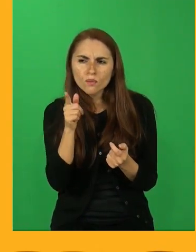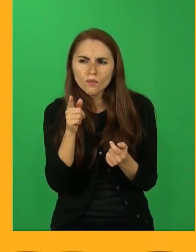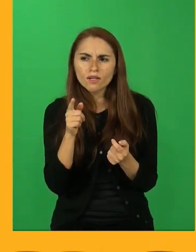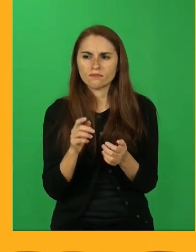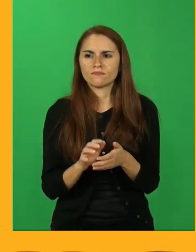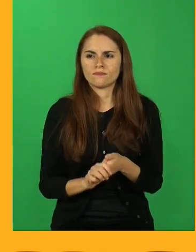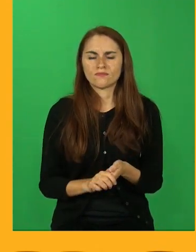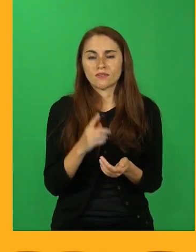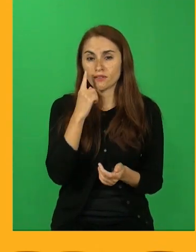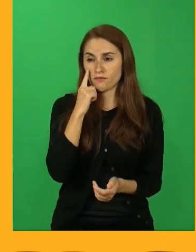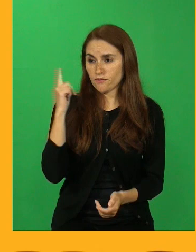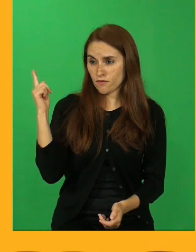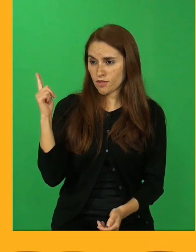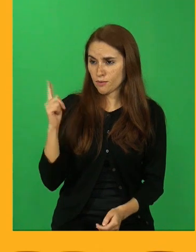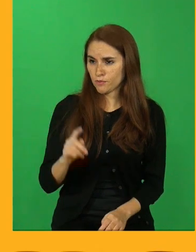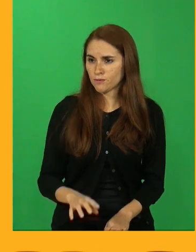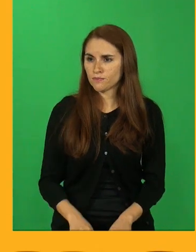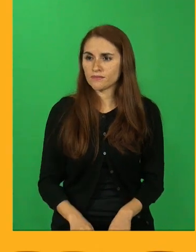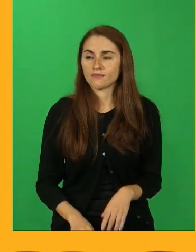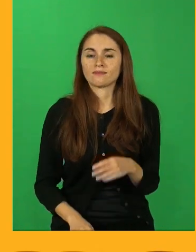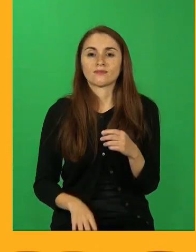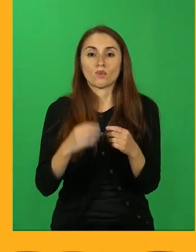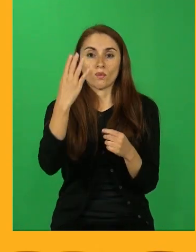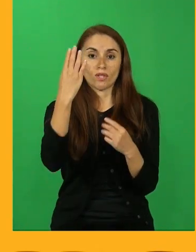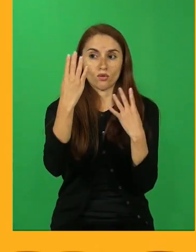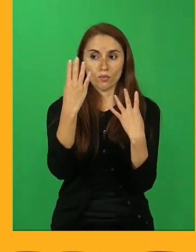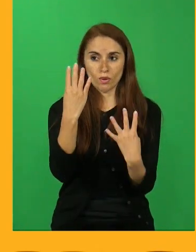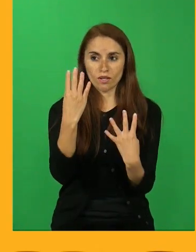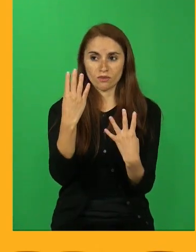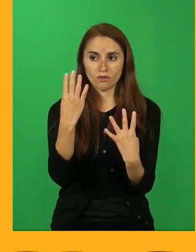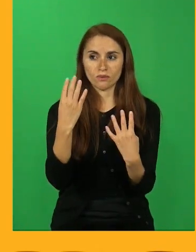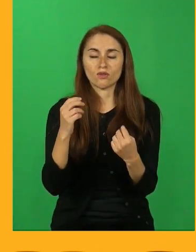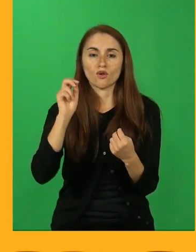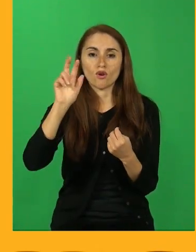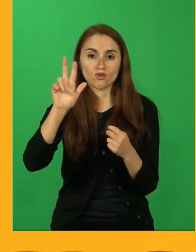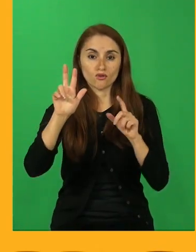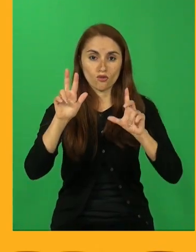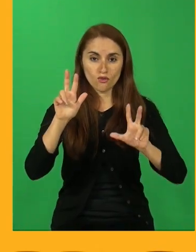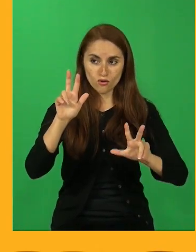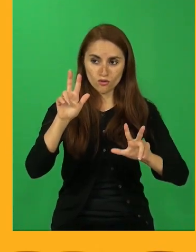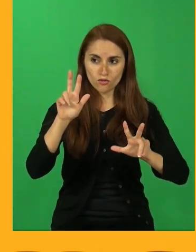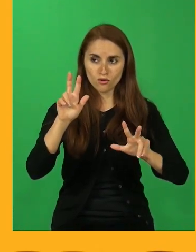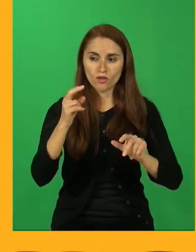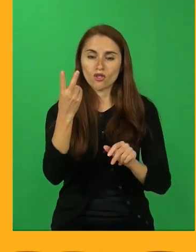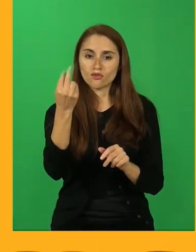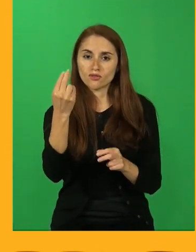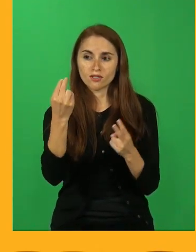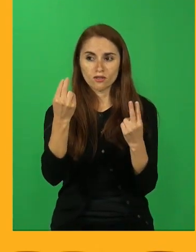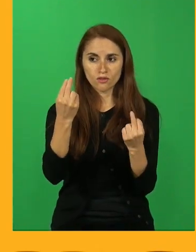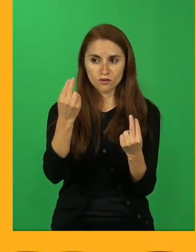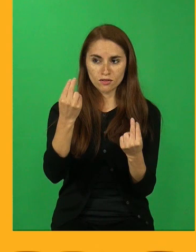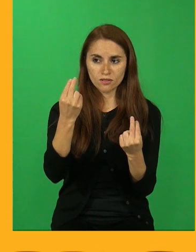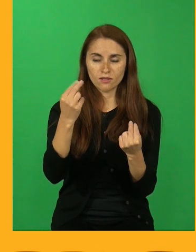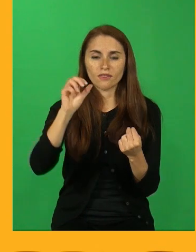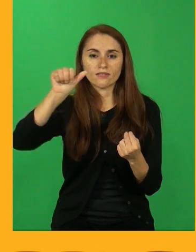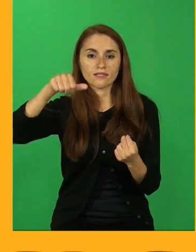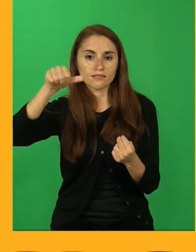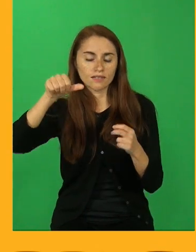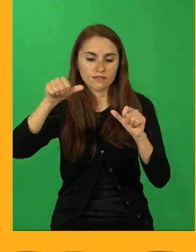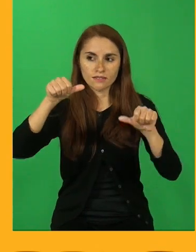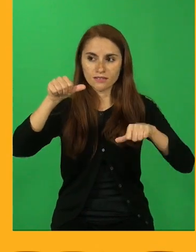en común? Veamos los números que se repiten. El 4, el 8, el 12,